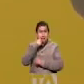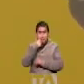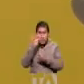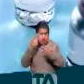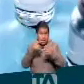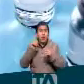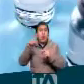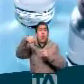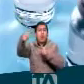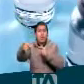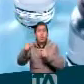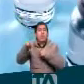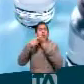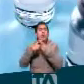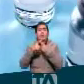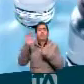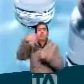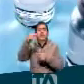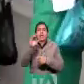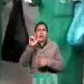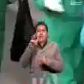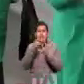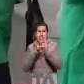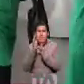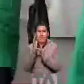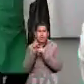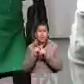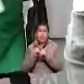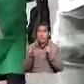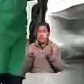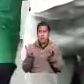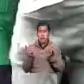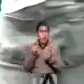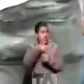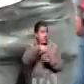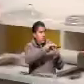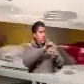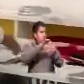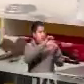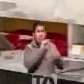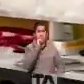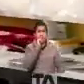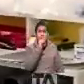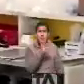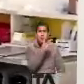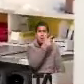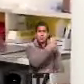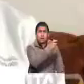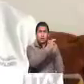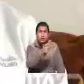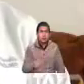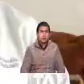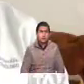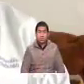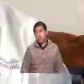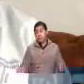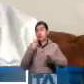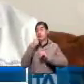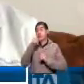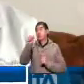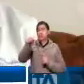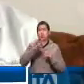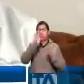está programada la segunda dosis para el 3 de abril, pero dice que aún faltan muchos compañeros más por recibir la inoculación. Supuestamente